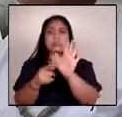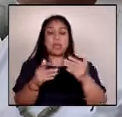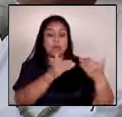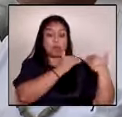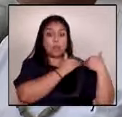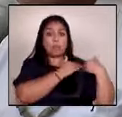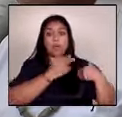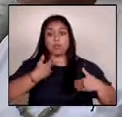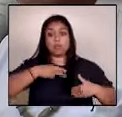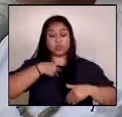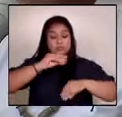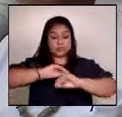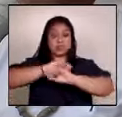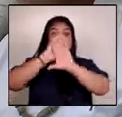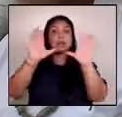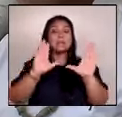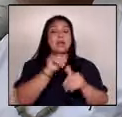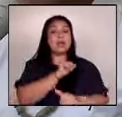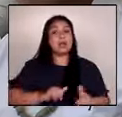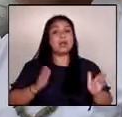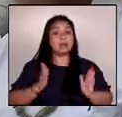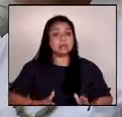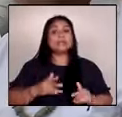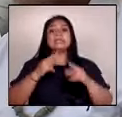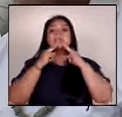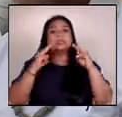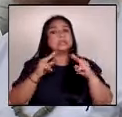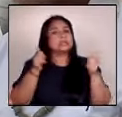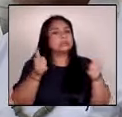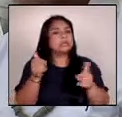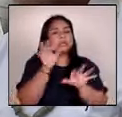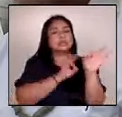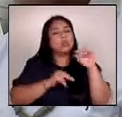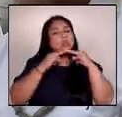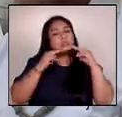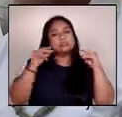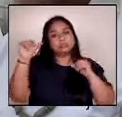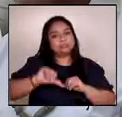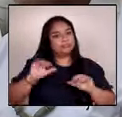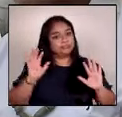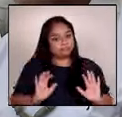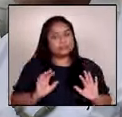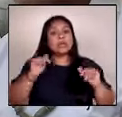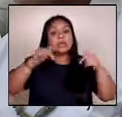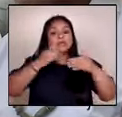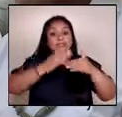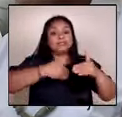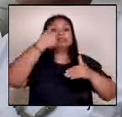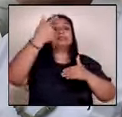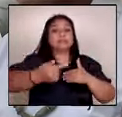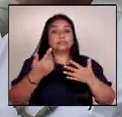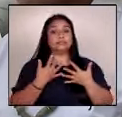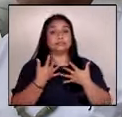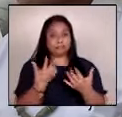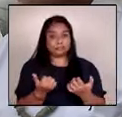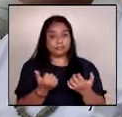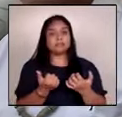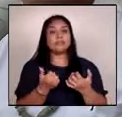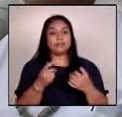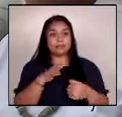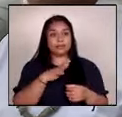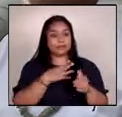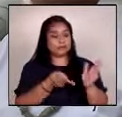es ser transparentes con los alcaldes, ya sean que las noticias sean buenas o sean malas. Y ahorita el siguiente paso es que en la próxima asamblea vamos a llevar